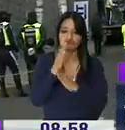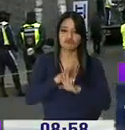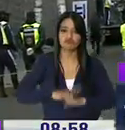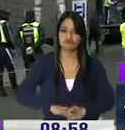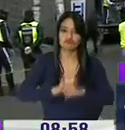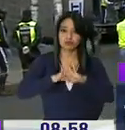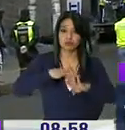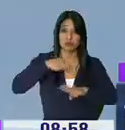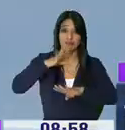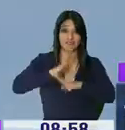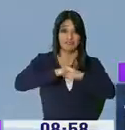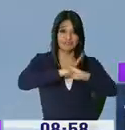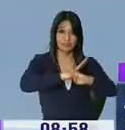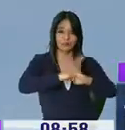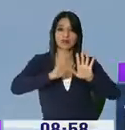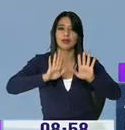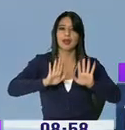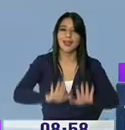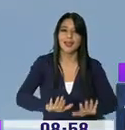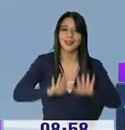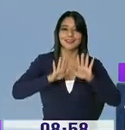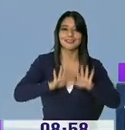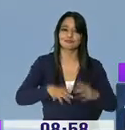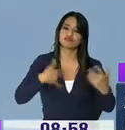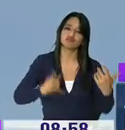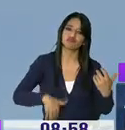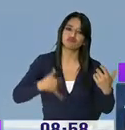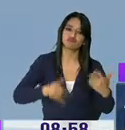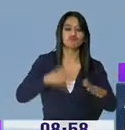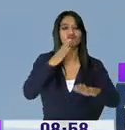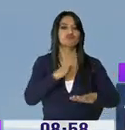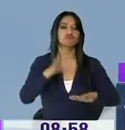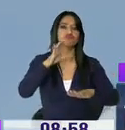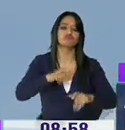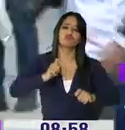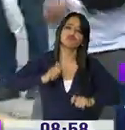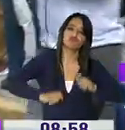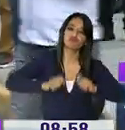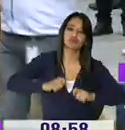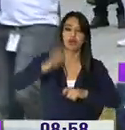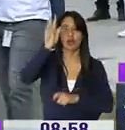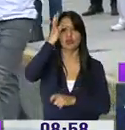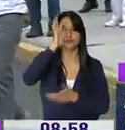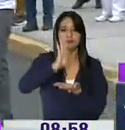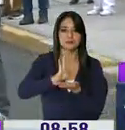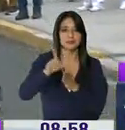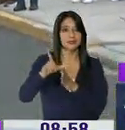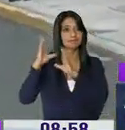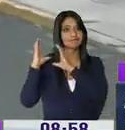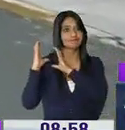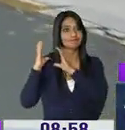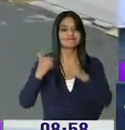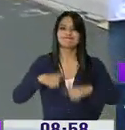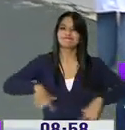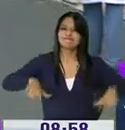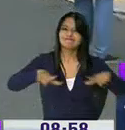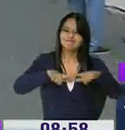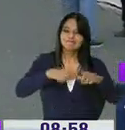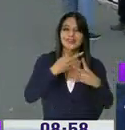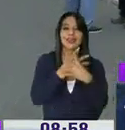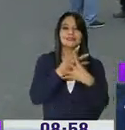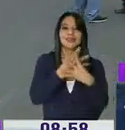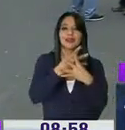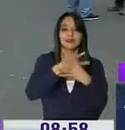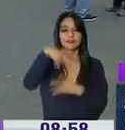del coronavirus, fueron el repertorio de la serenata para el personal médico del Hospital IES San Francisco, ubicado en el sector de Carcelén,